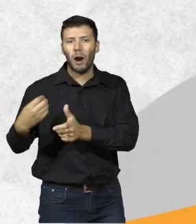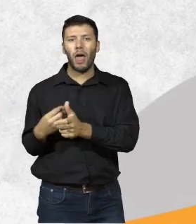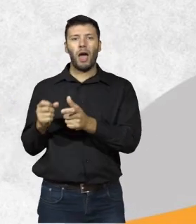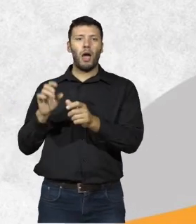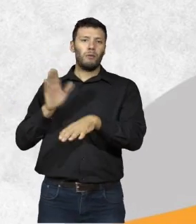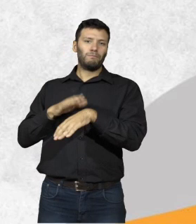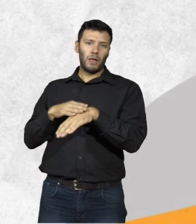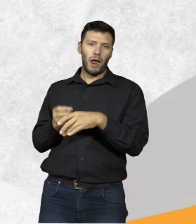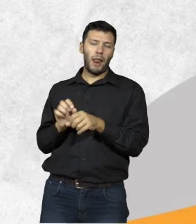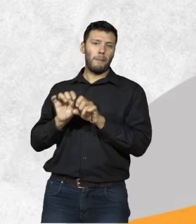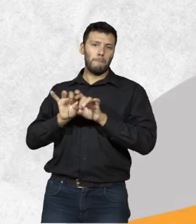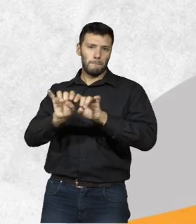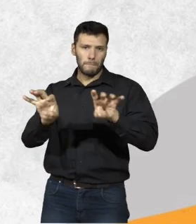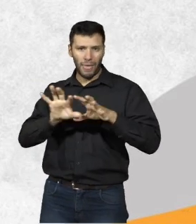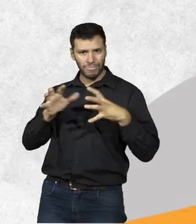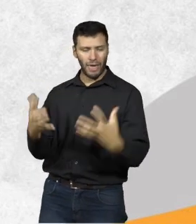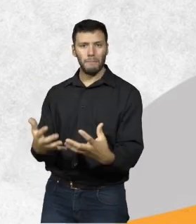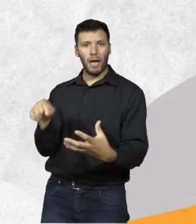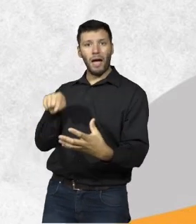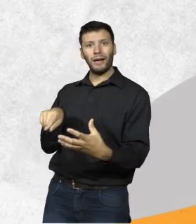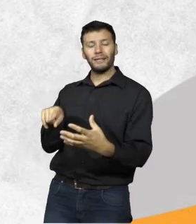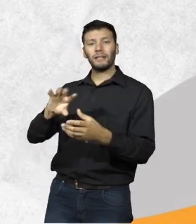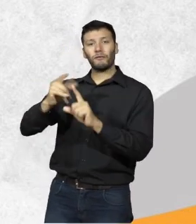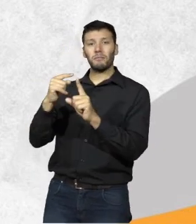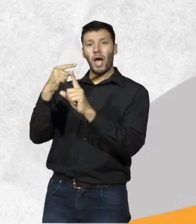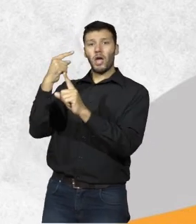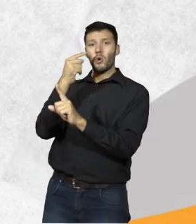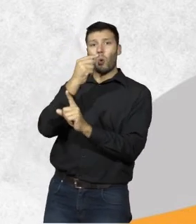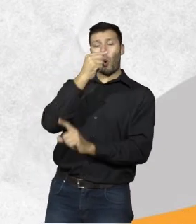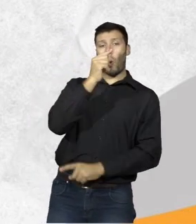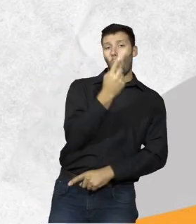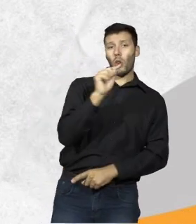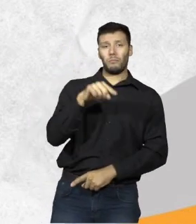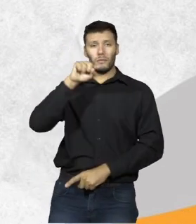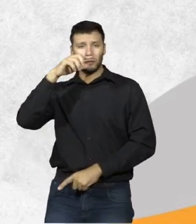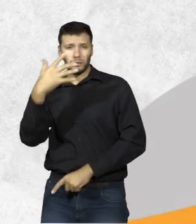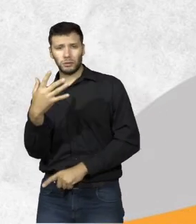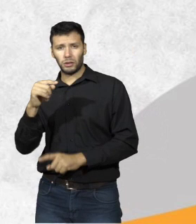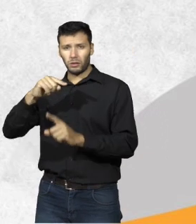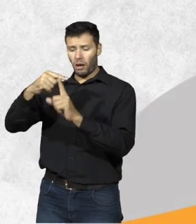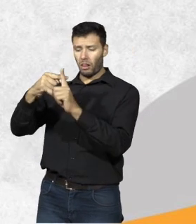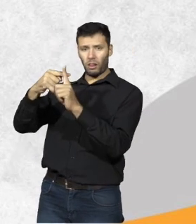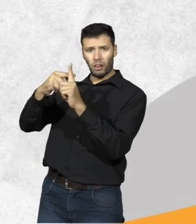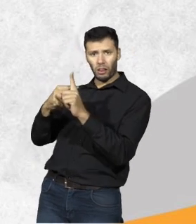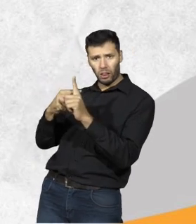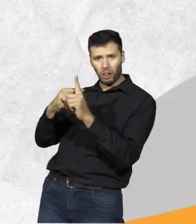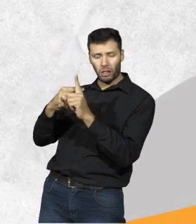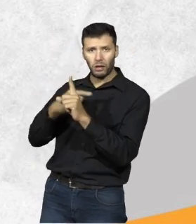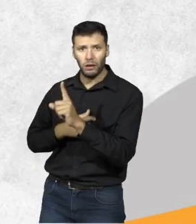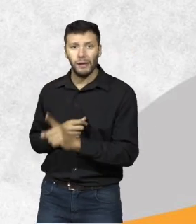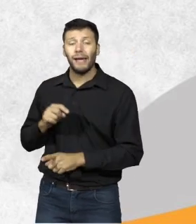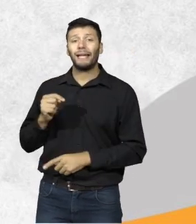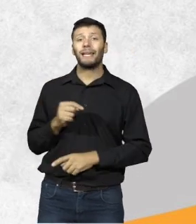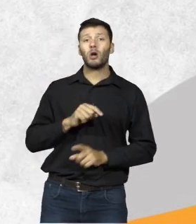bajó ese límite a 1,5 grados. Y las curvas no pintan bien por